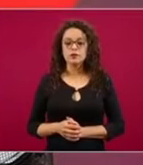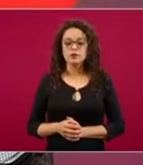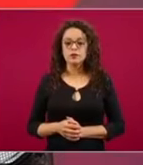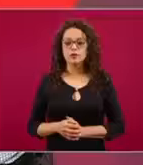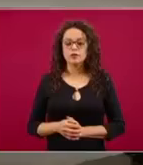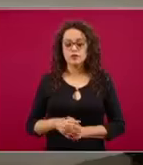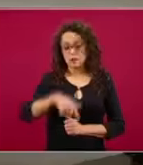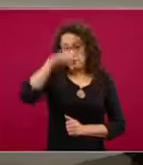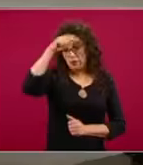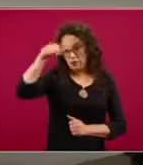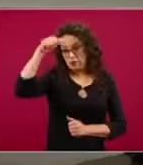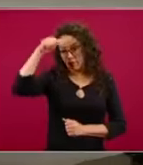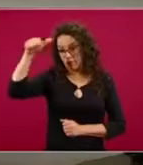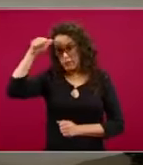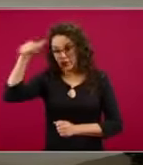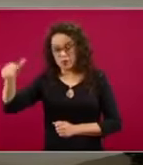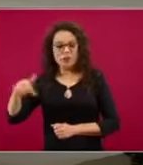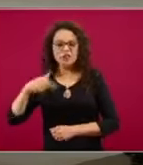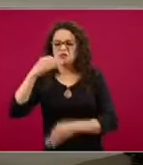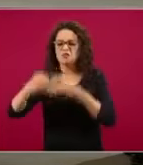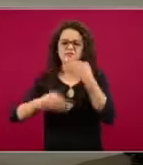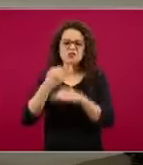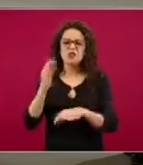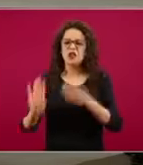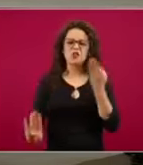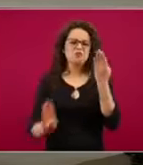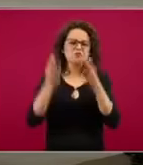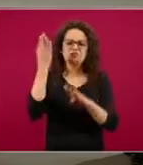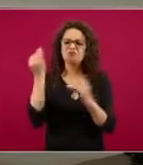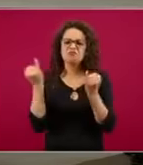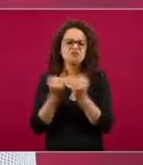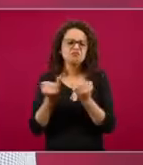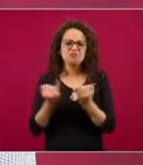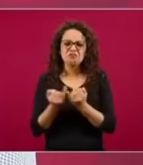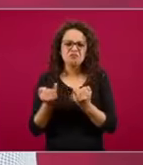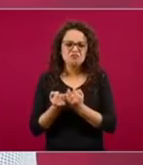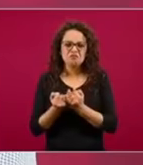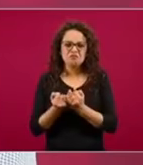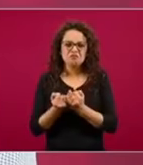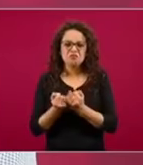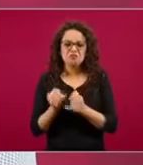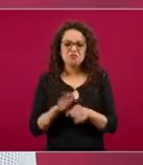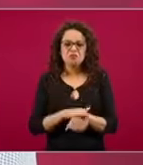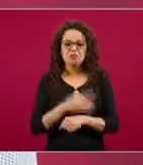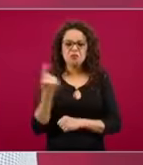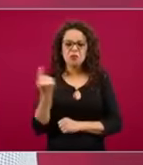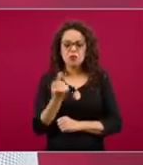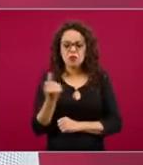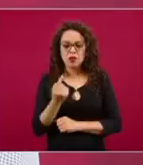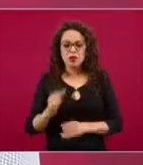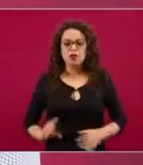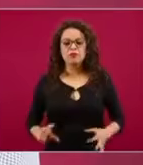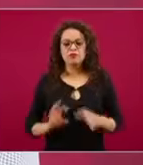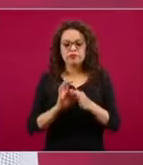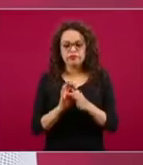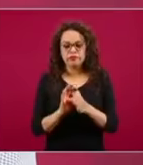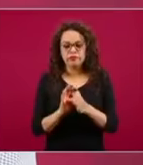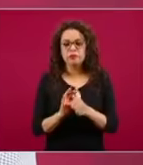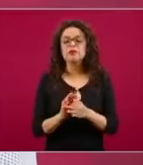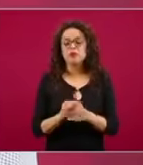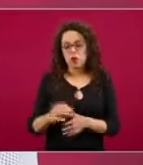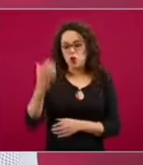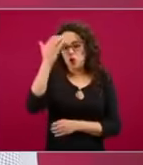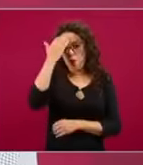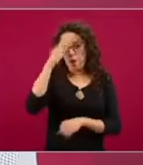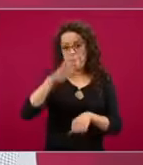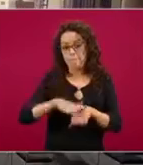a nivel mundial, y tiene que ver lógicamente también con la comprensión y con el mejor conocimiento